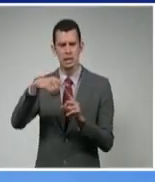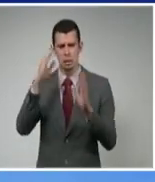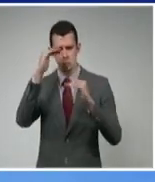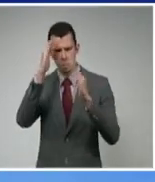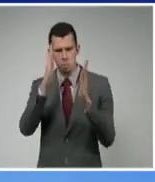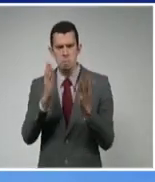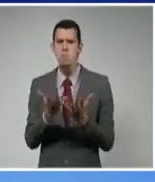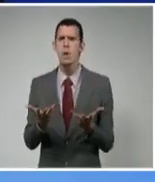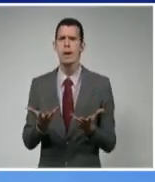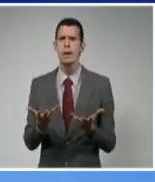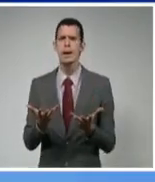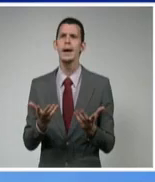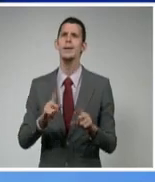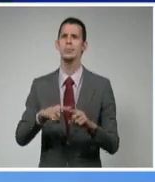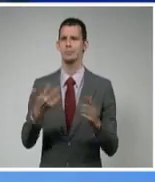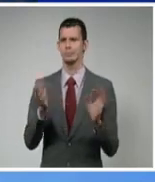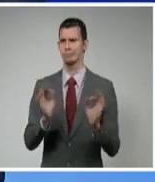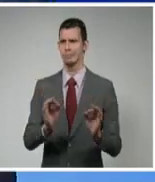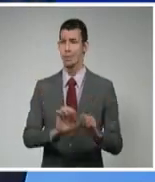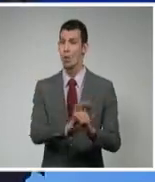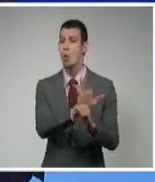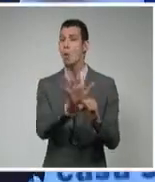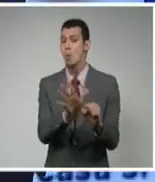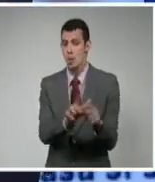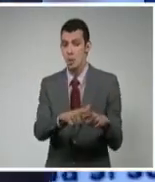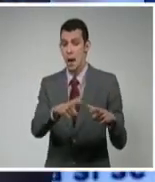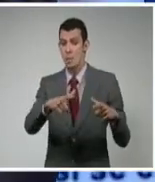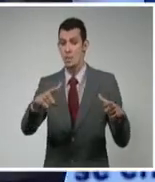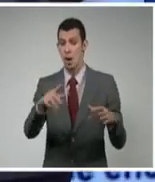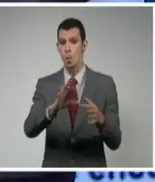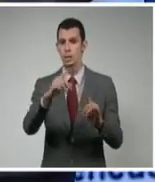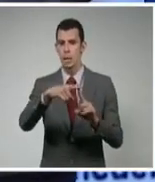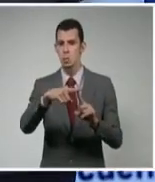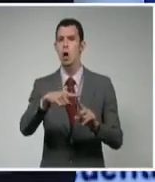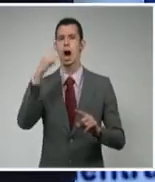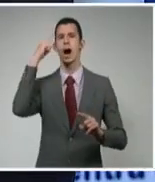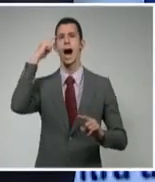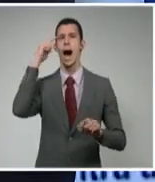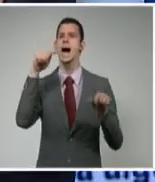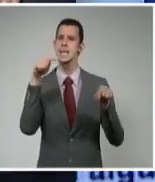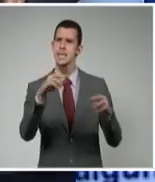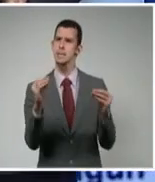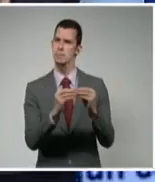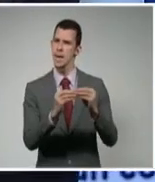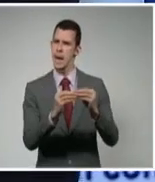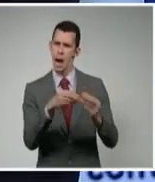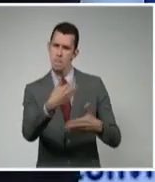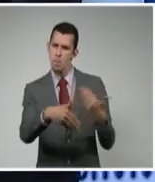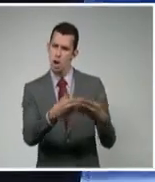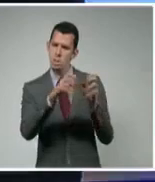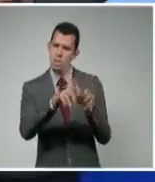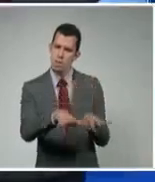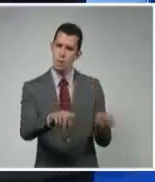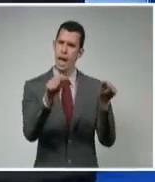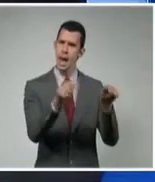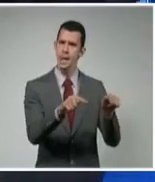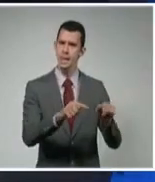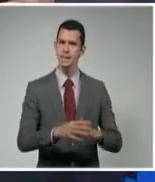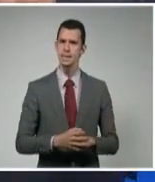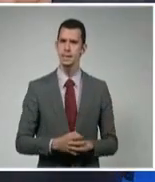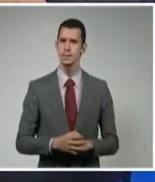la situación allí era muy compleja. Miren, finales de enero, este mes de febrero, ha sido la provincia